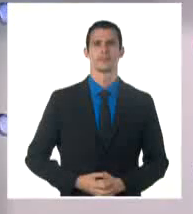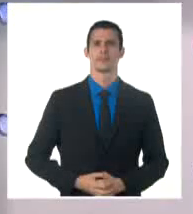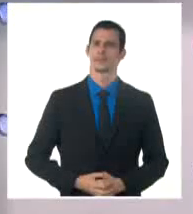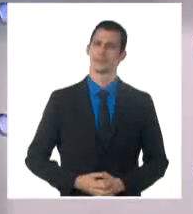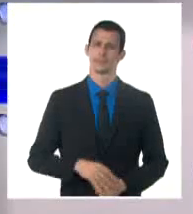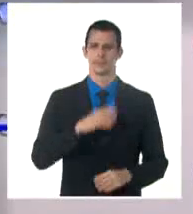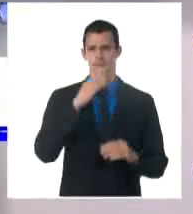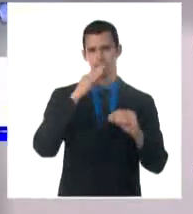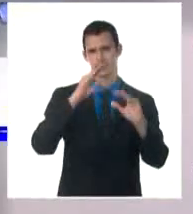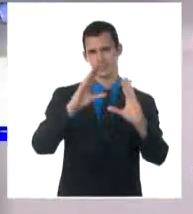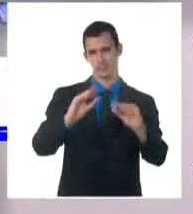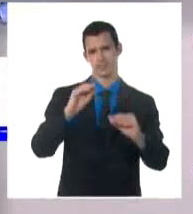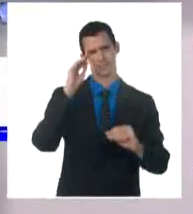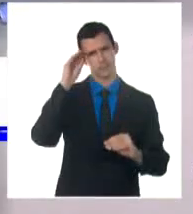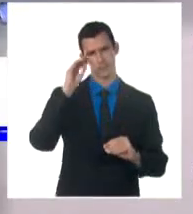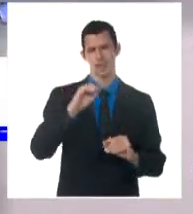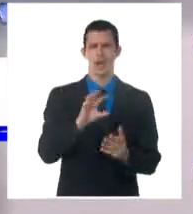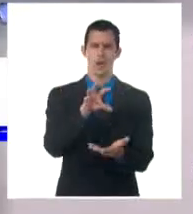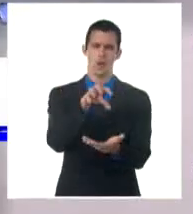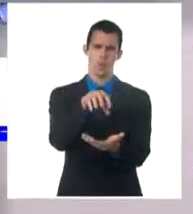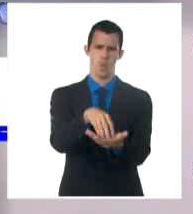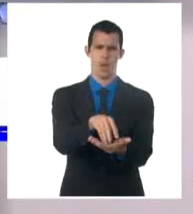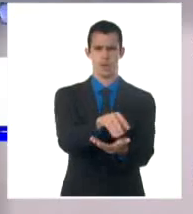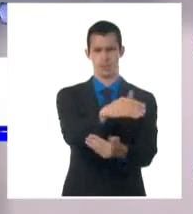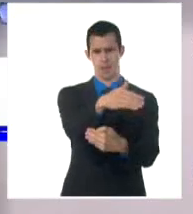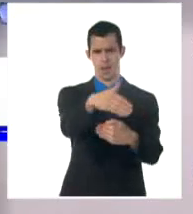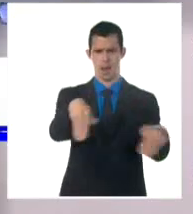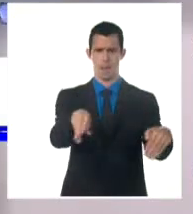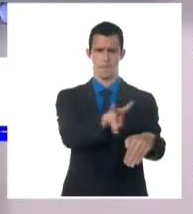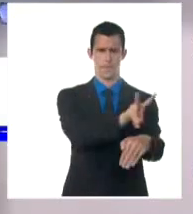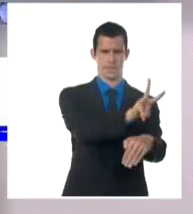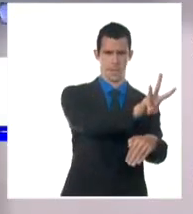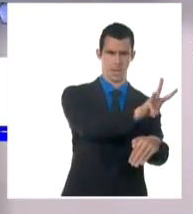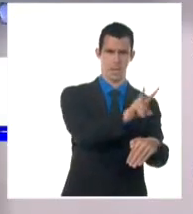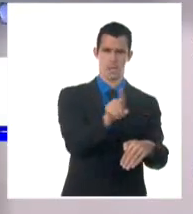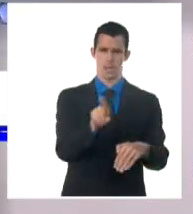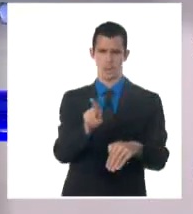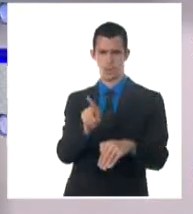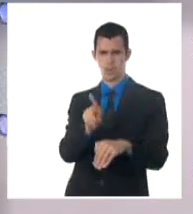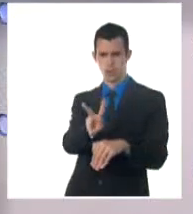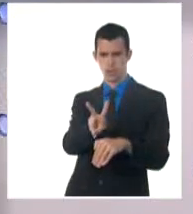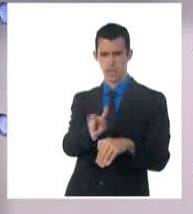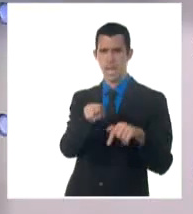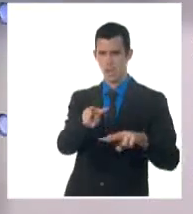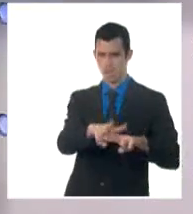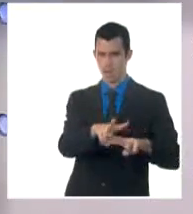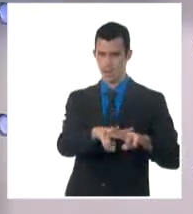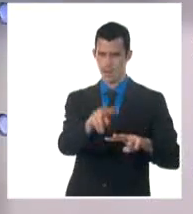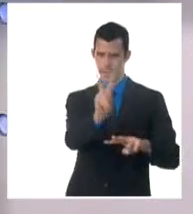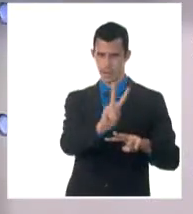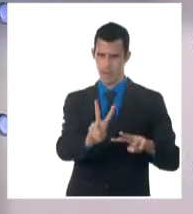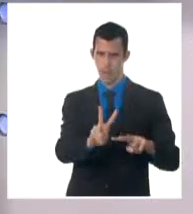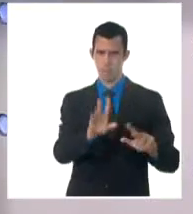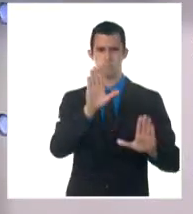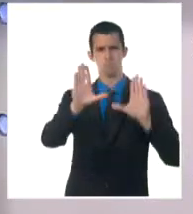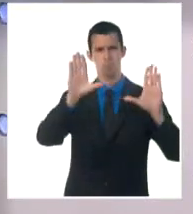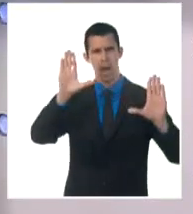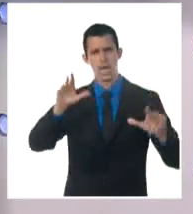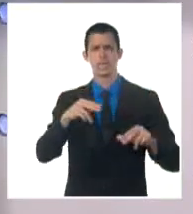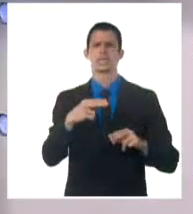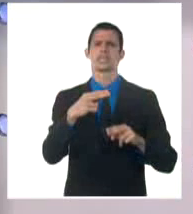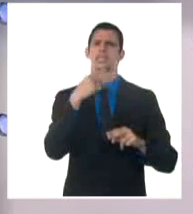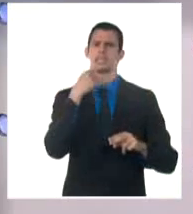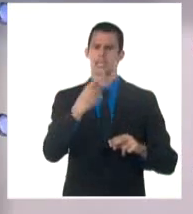Buenas noches. En la Galería 23 y 12 se inauguró la exposición retrospectiva Manuel es un manual, del reconocido